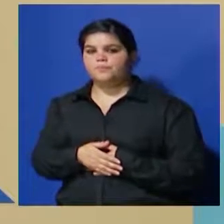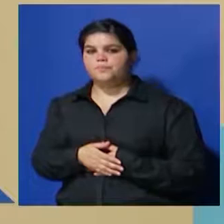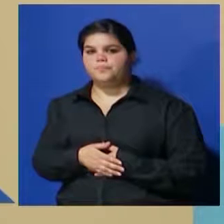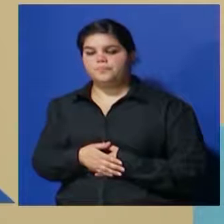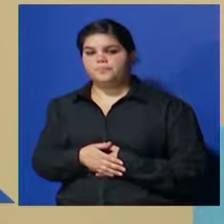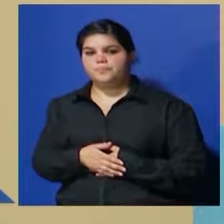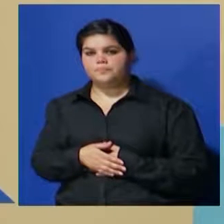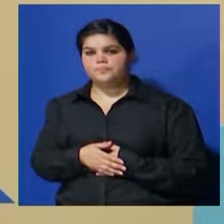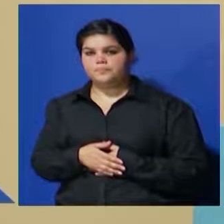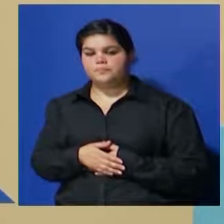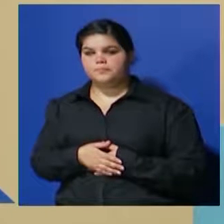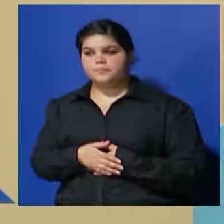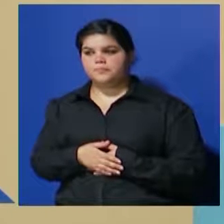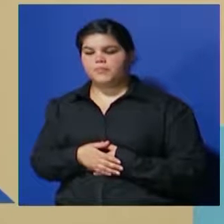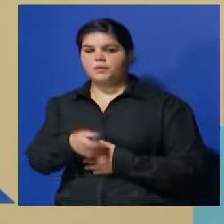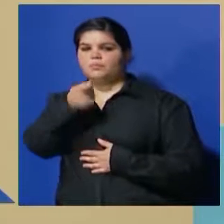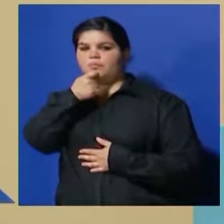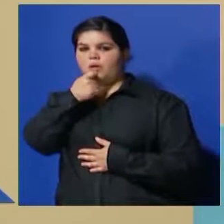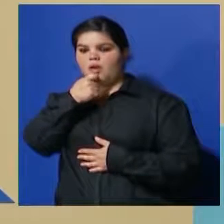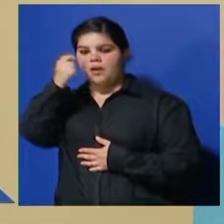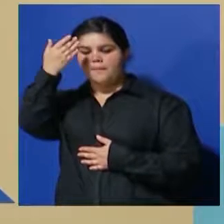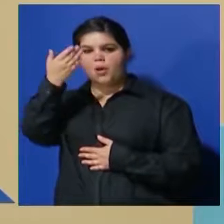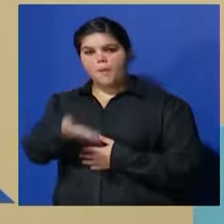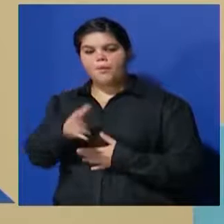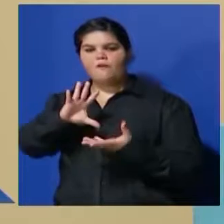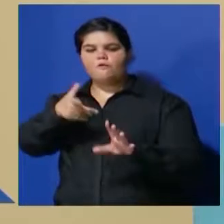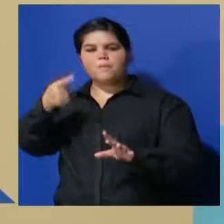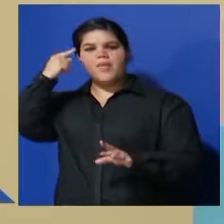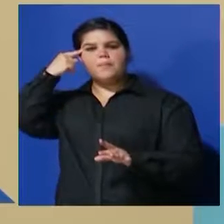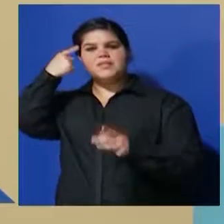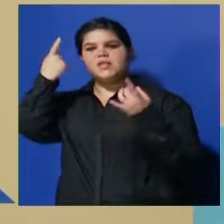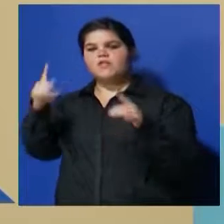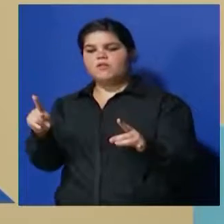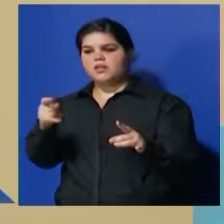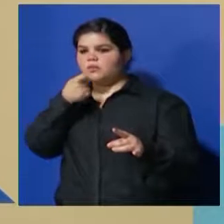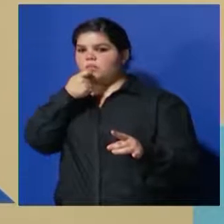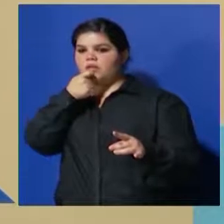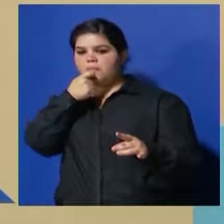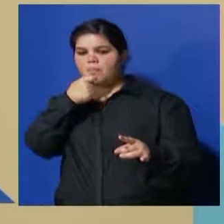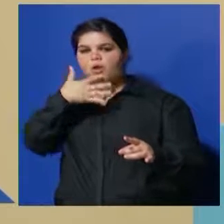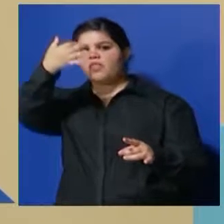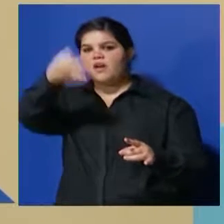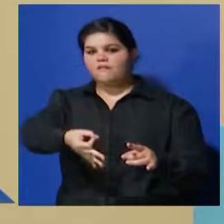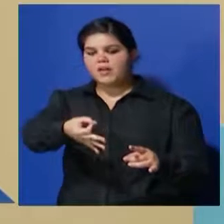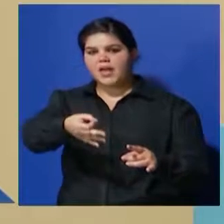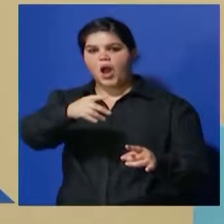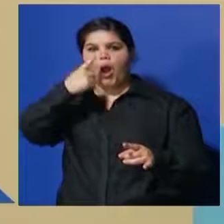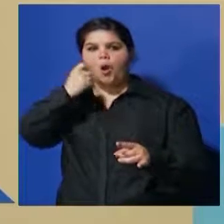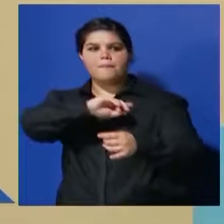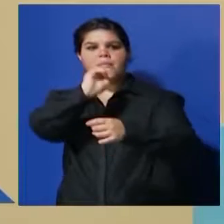digamos, el androcentrismo, es decir, esta perspectiva de la realidad que tienen los varones que tienen